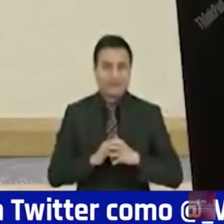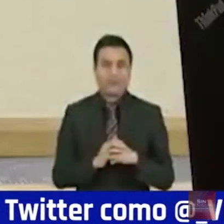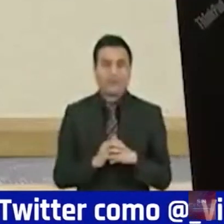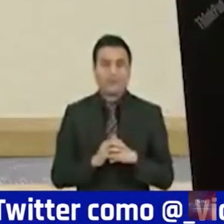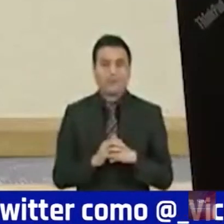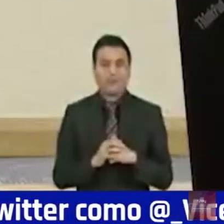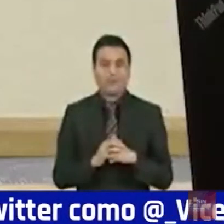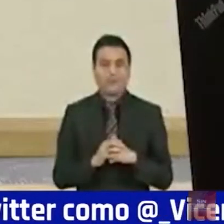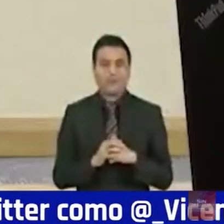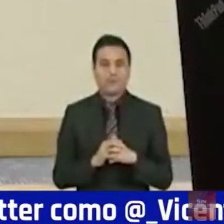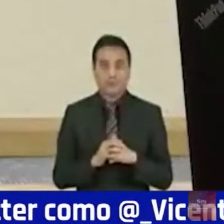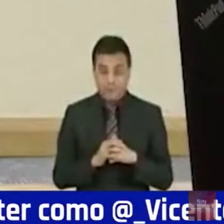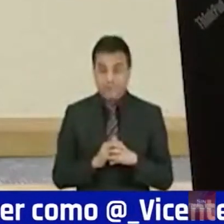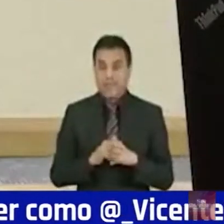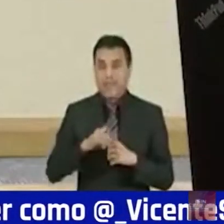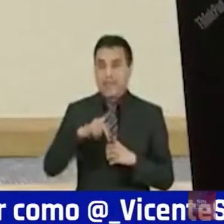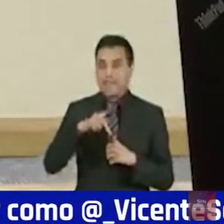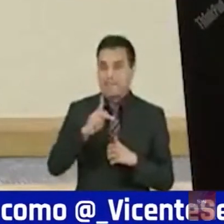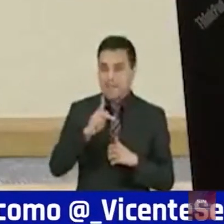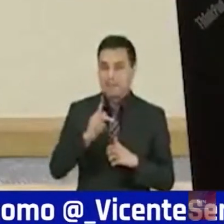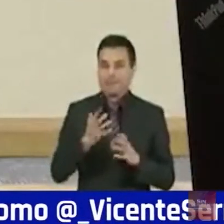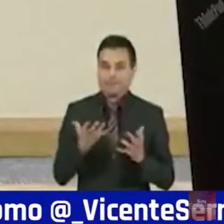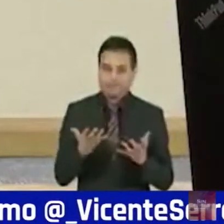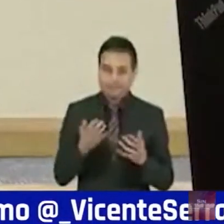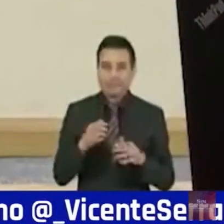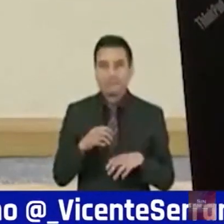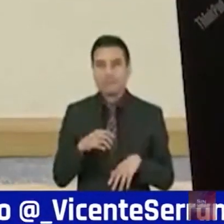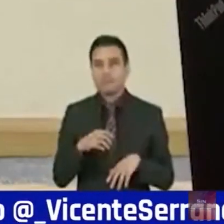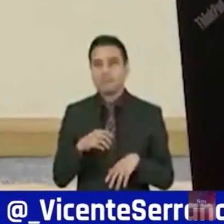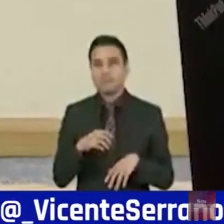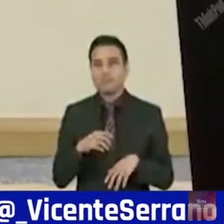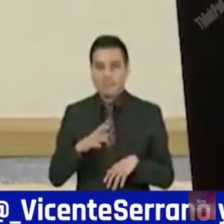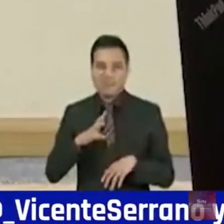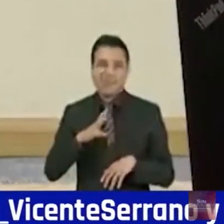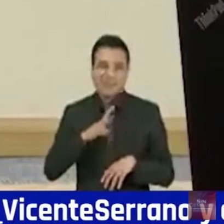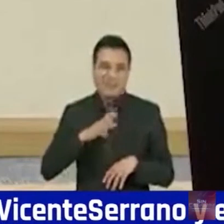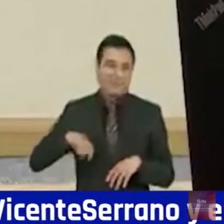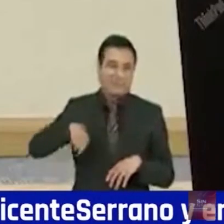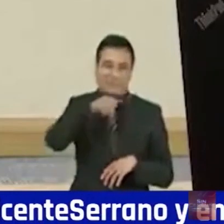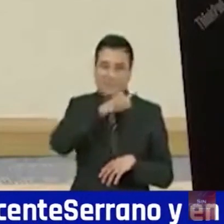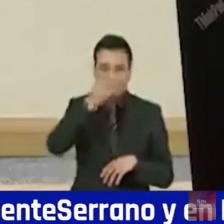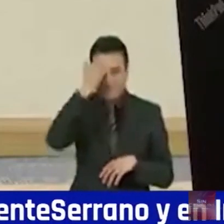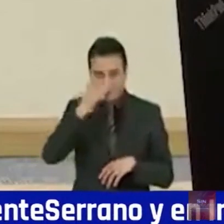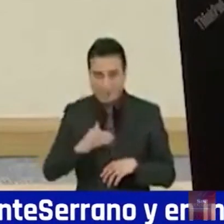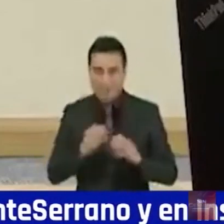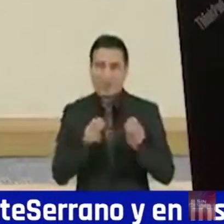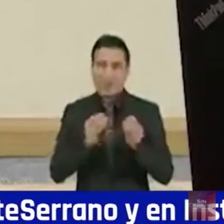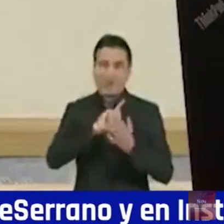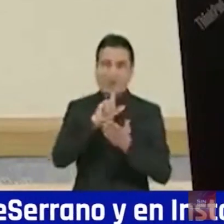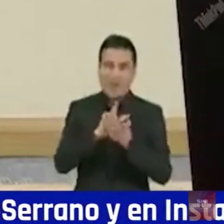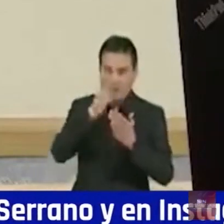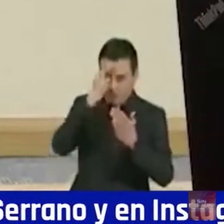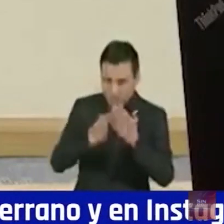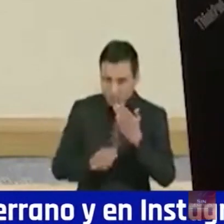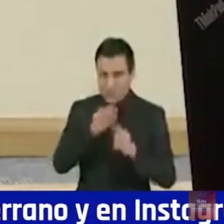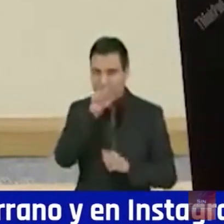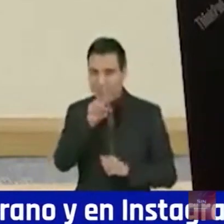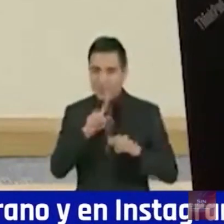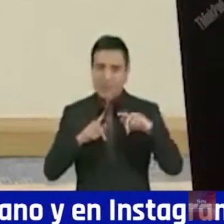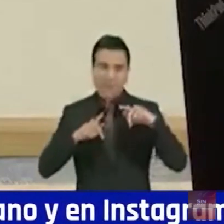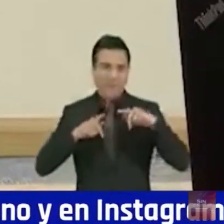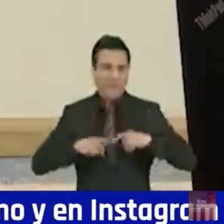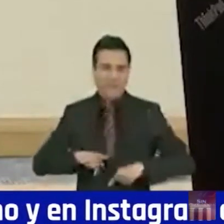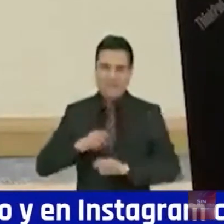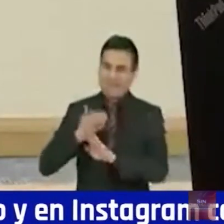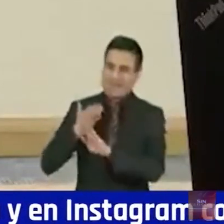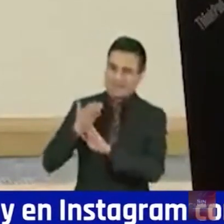directa. Sin embargo, pese al contexto de violaciones, a los ataques y a las descalificaciones que